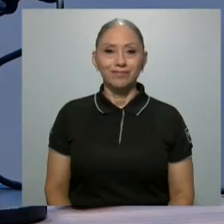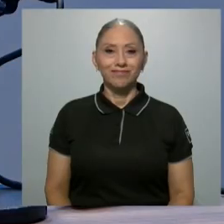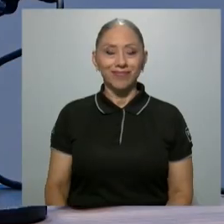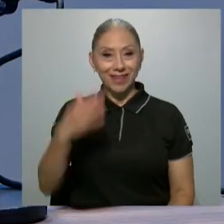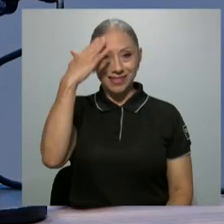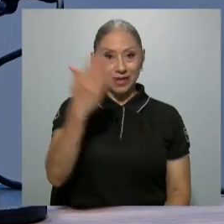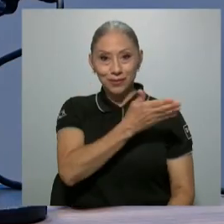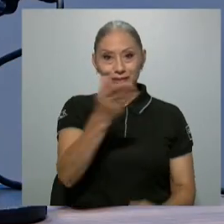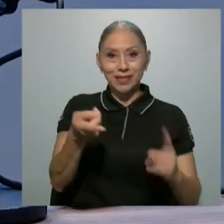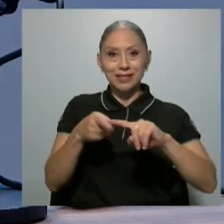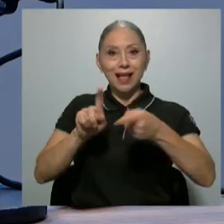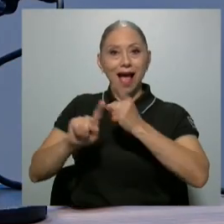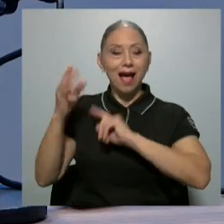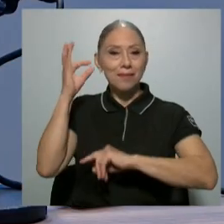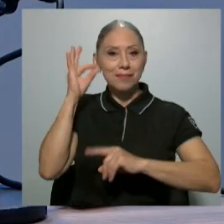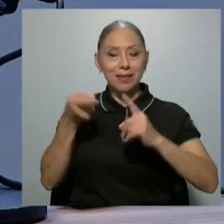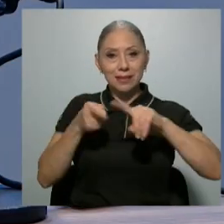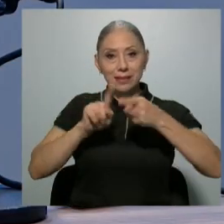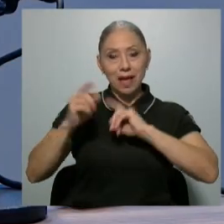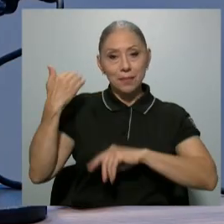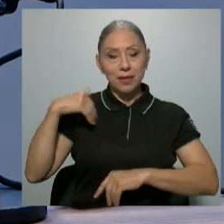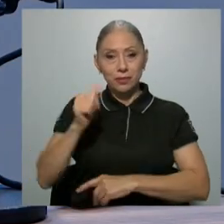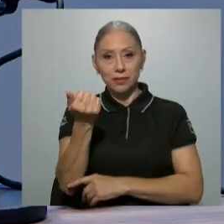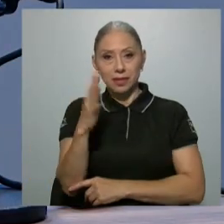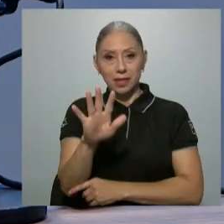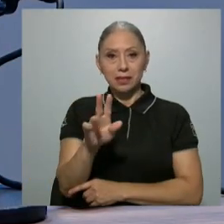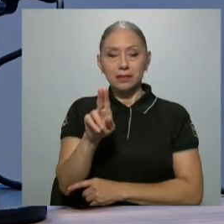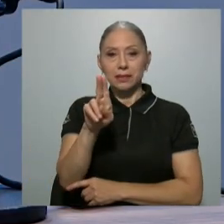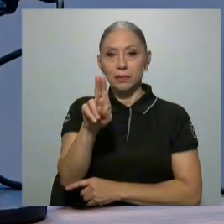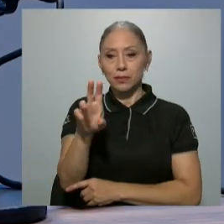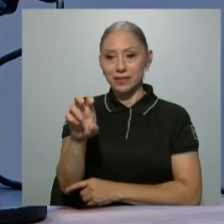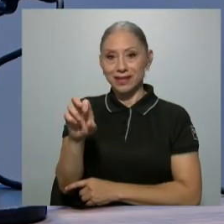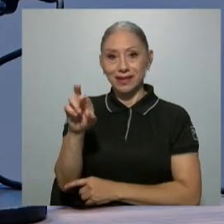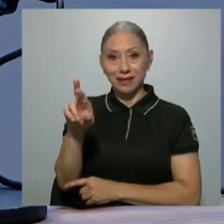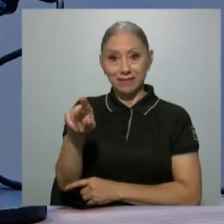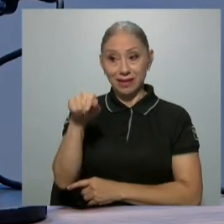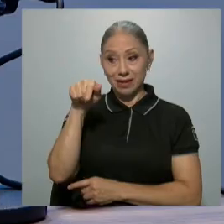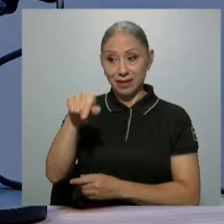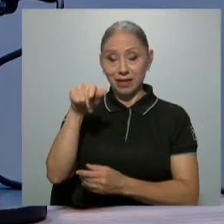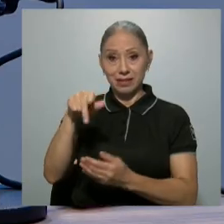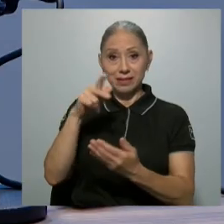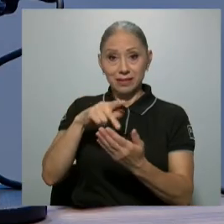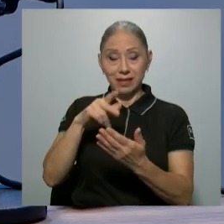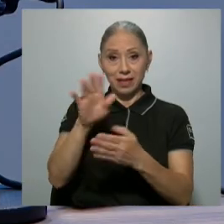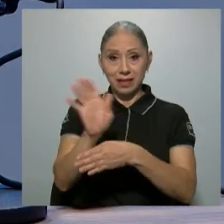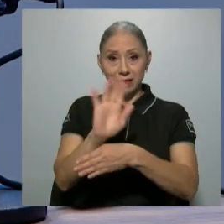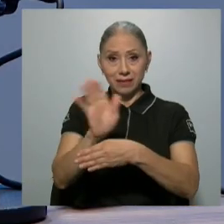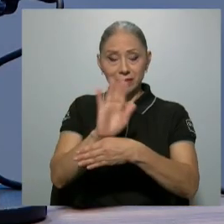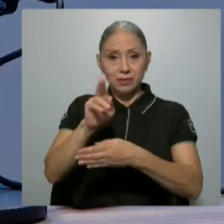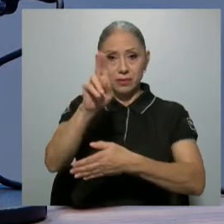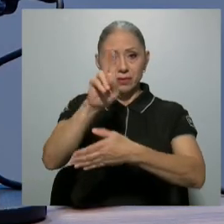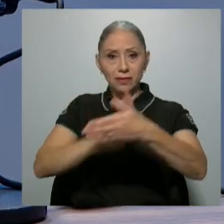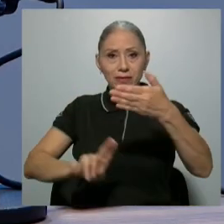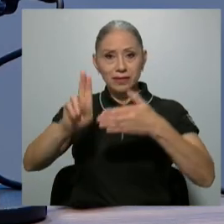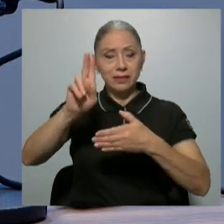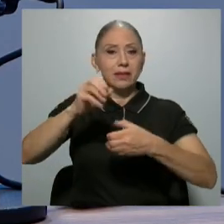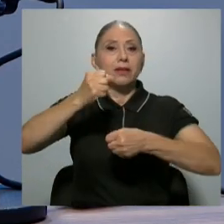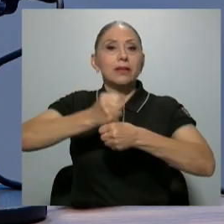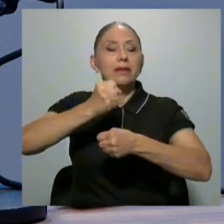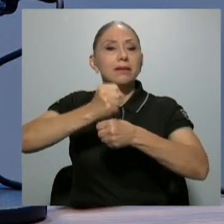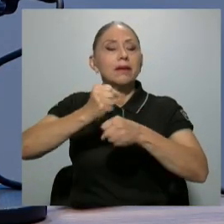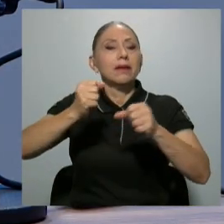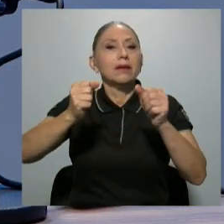Los saludamos, amigas y amigos de 15 UCR, este medio televisivo universitario que se